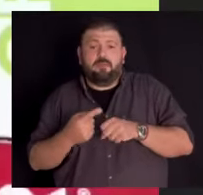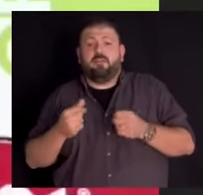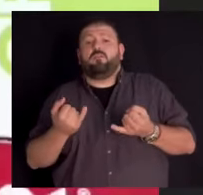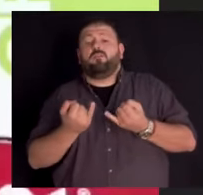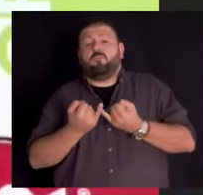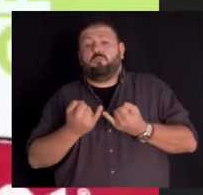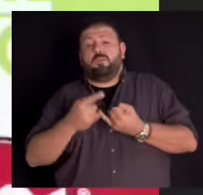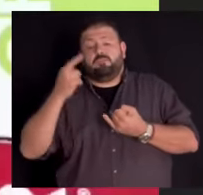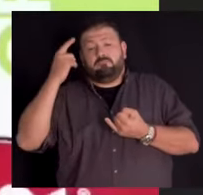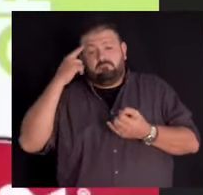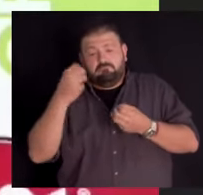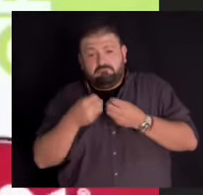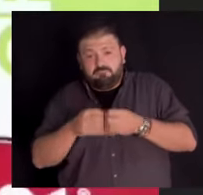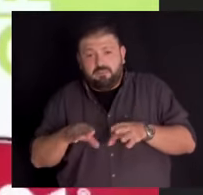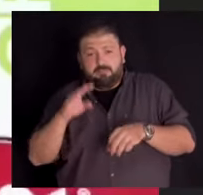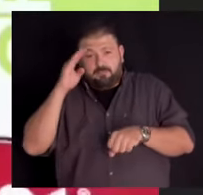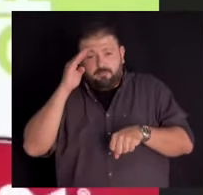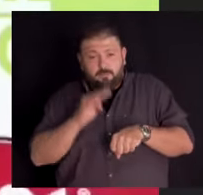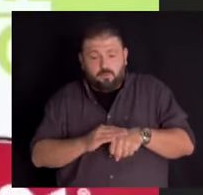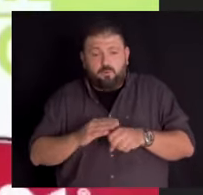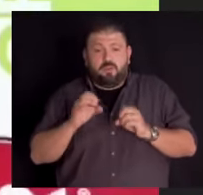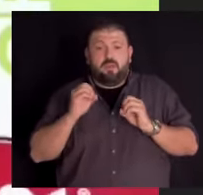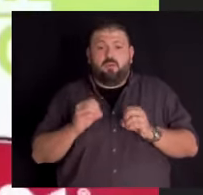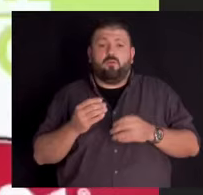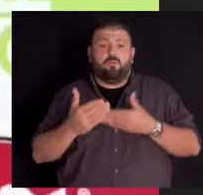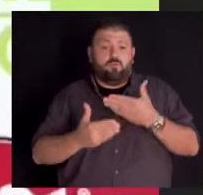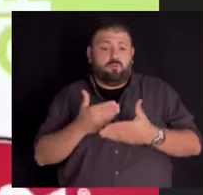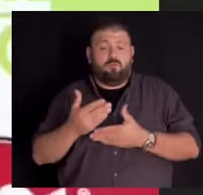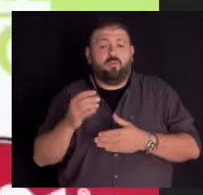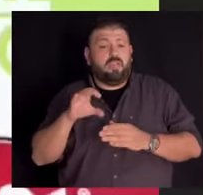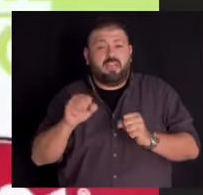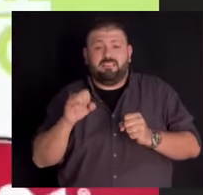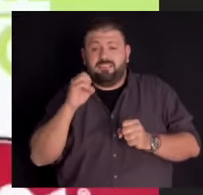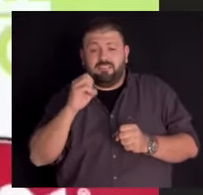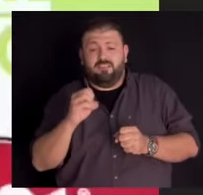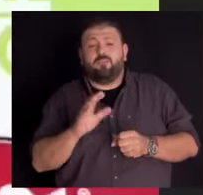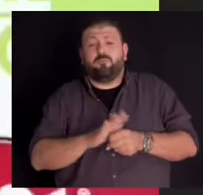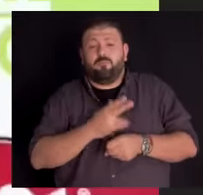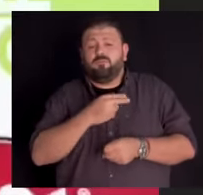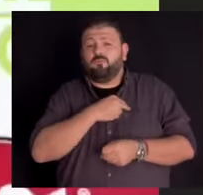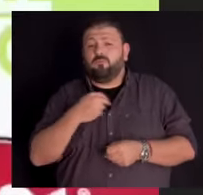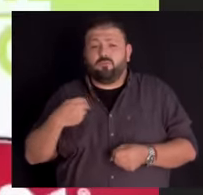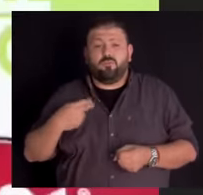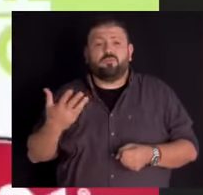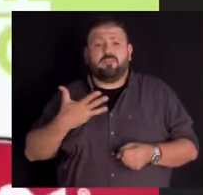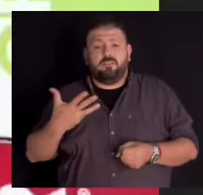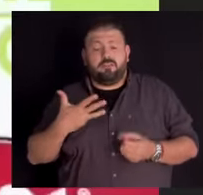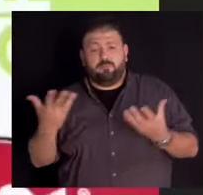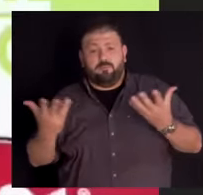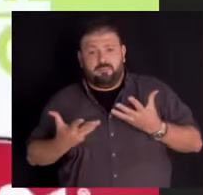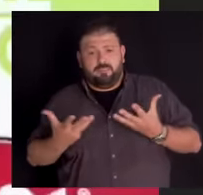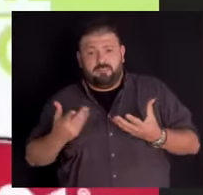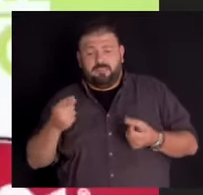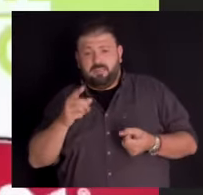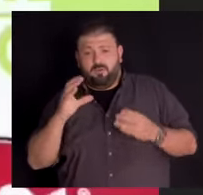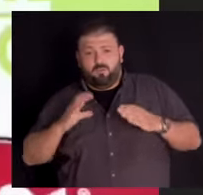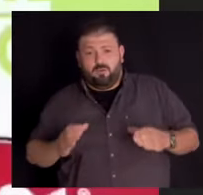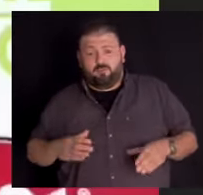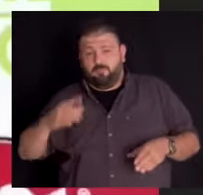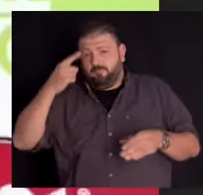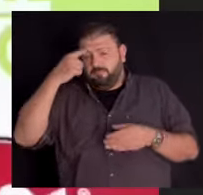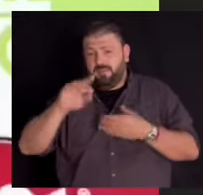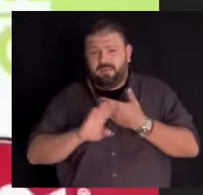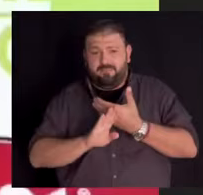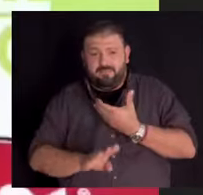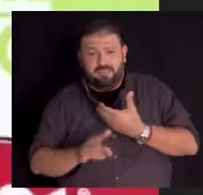Alzheimer, Parkinson, casi llega a cero. Entonces, ¿qué es lo que hay que hacer? Nutrir a nuestro cuerpo para prevenir. Obvio, cuando